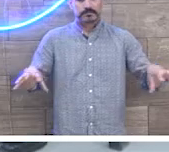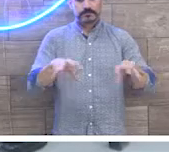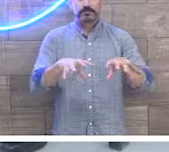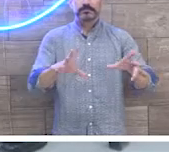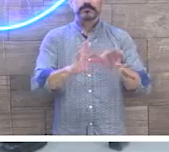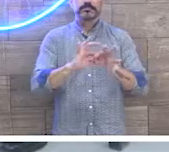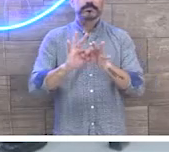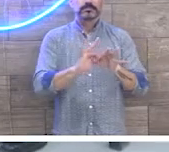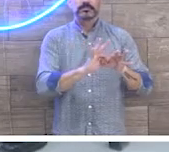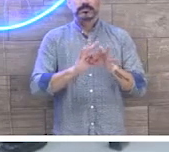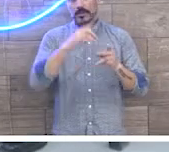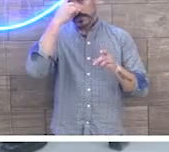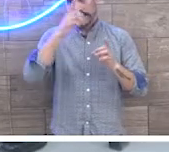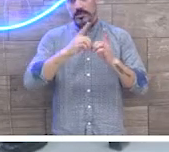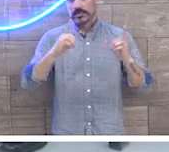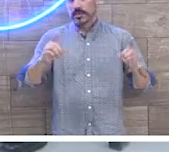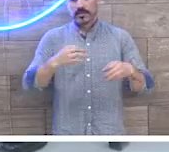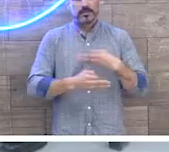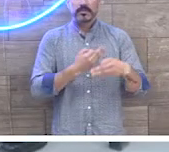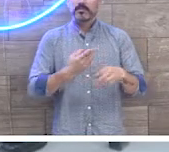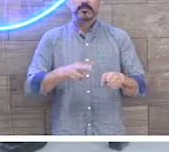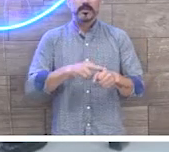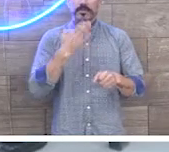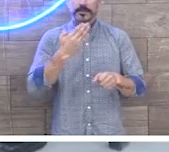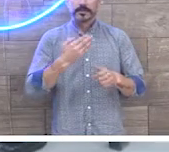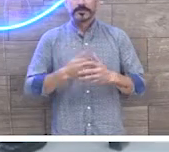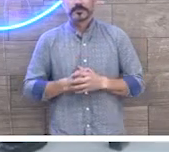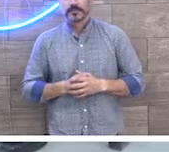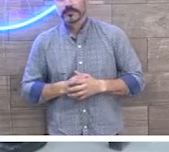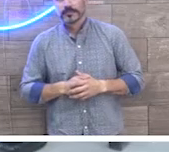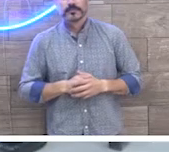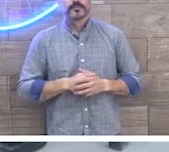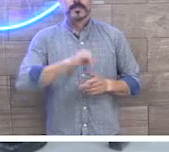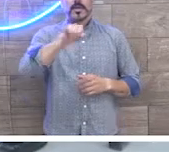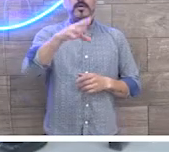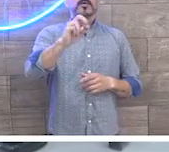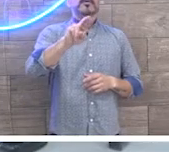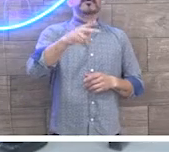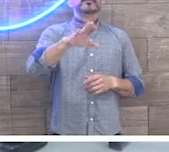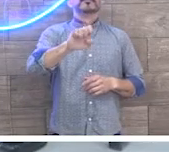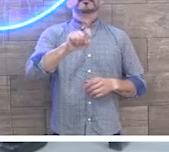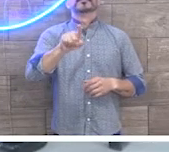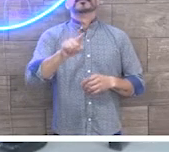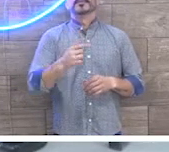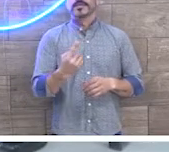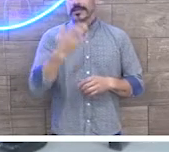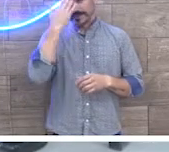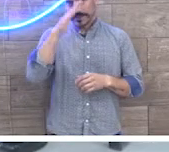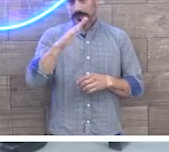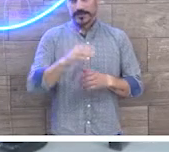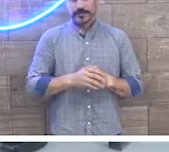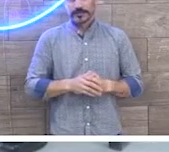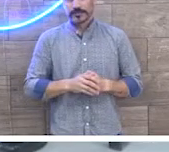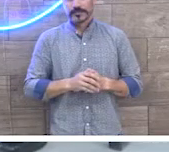pueda desarrollar este tipo de aspectos. Jorge, ¿qué consideras que ha existido durante todos